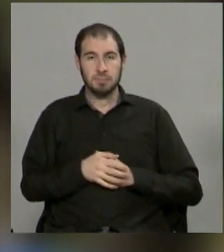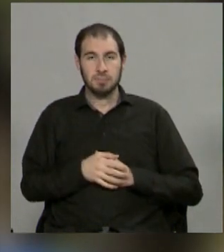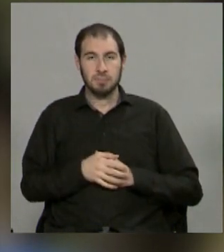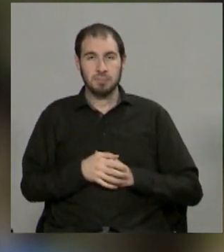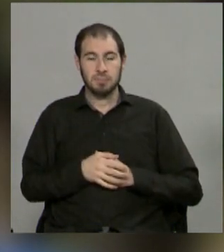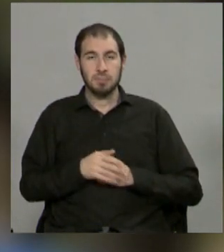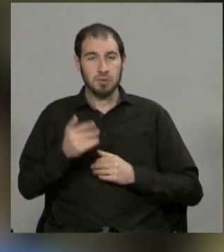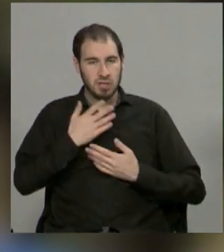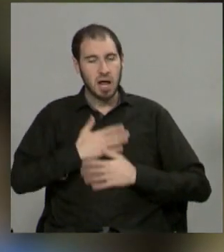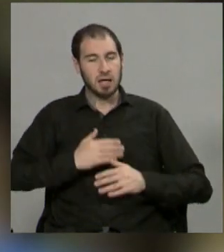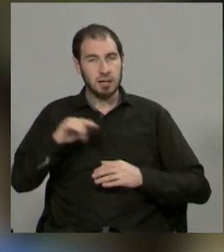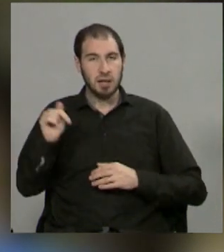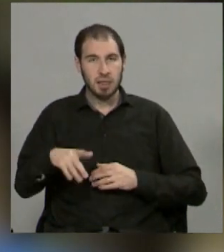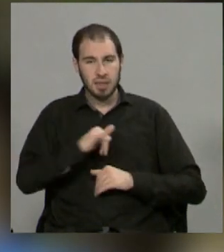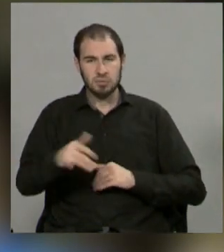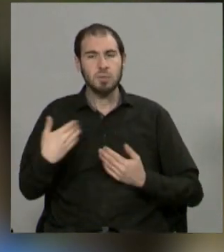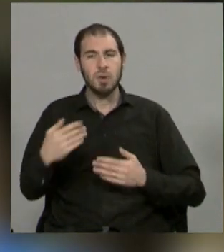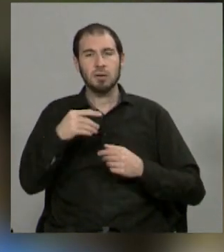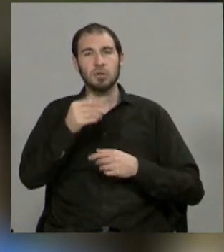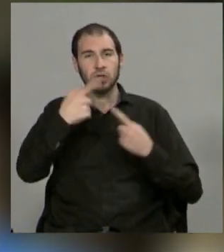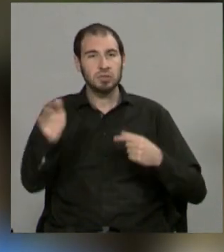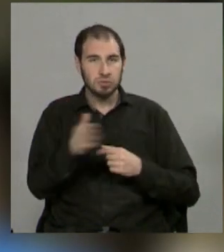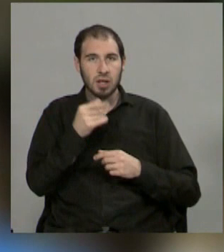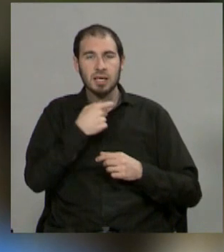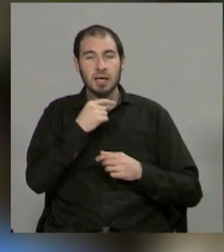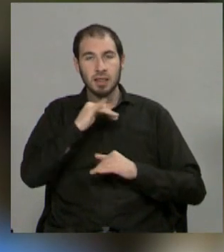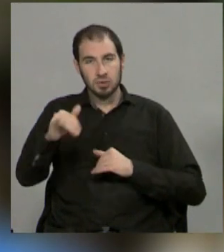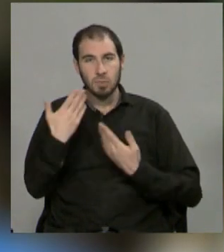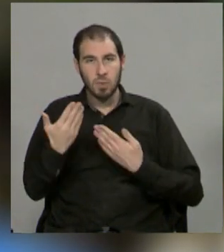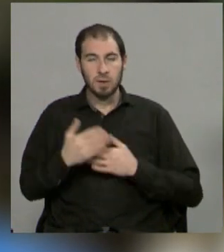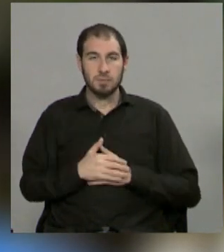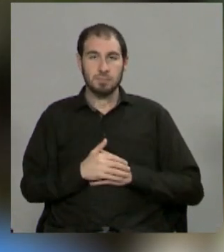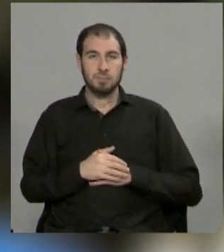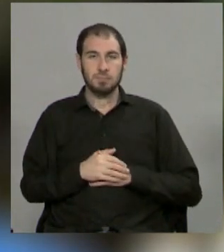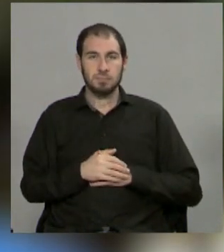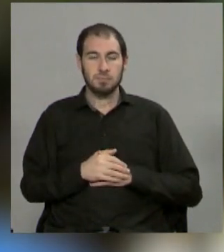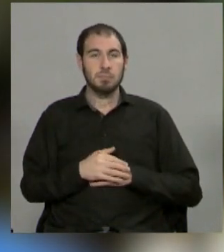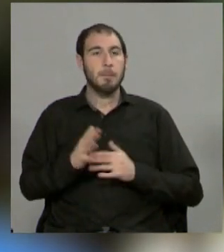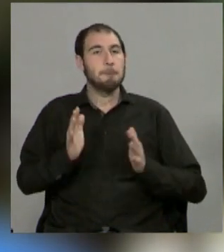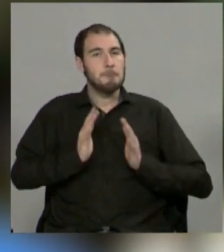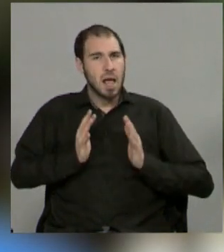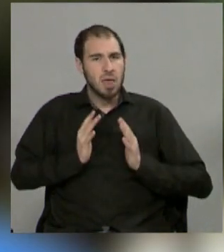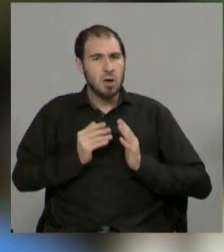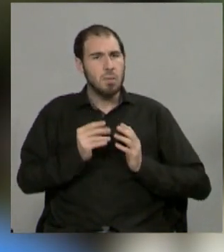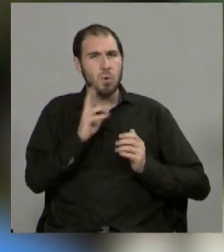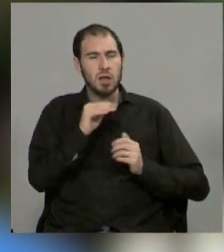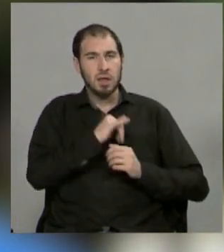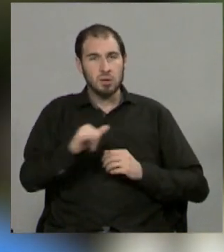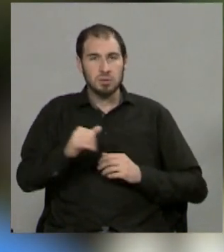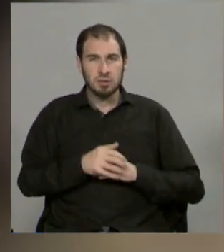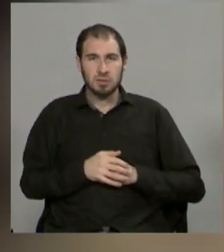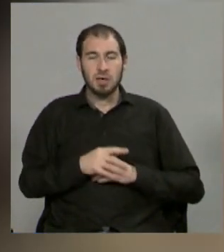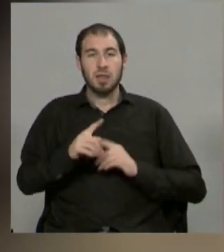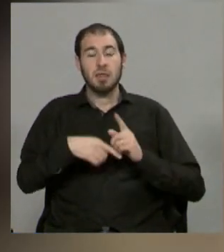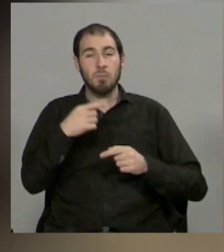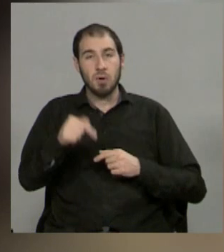fuera con tranquilidad de que puede denunciar todo lo que quiera, o sea, para evitar el miedo que tenía la denunciante de que este expediente fuera